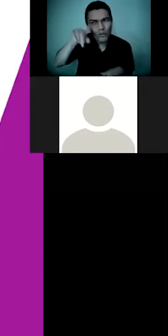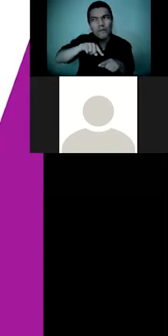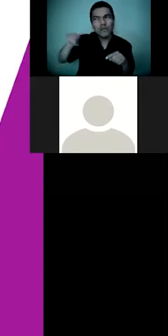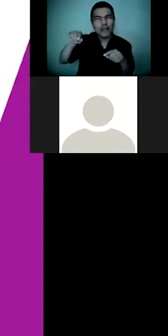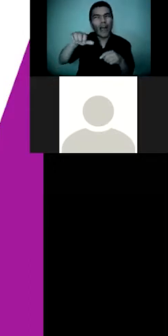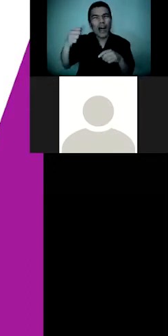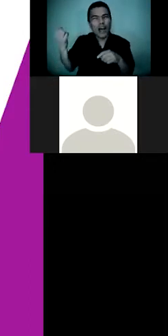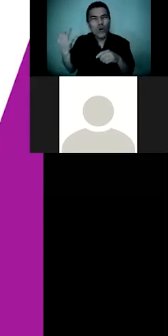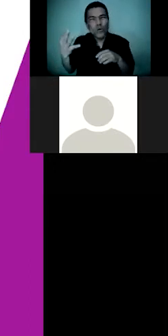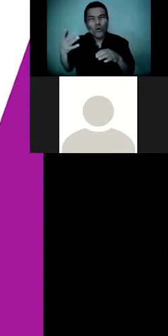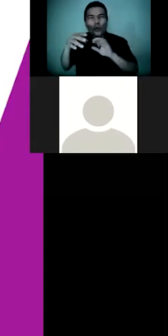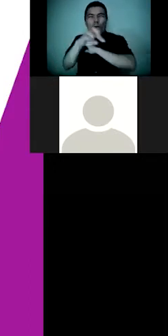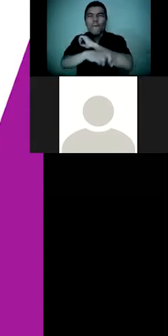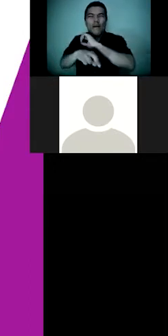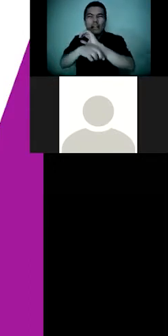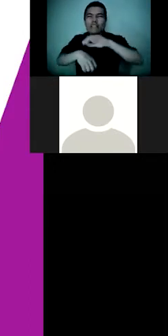difundiéndose ahora